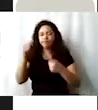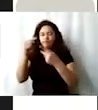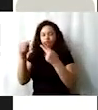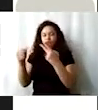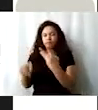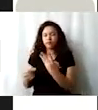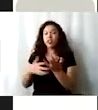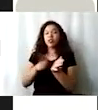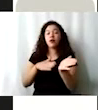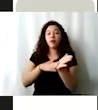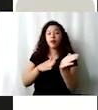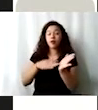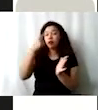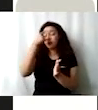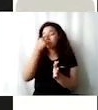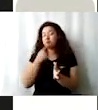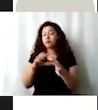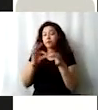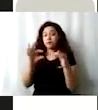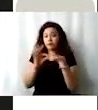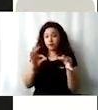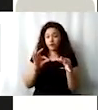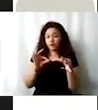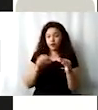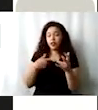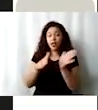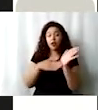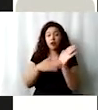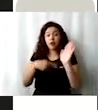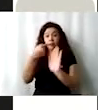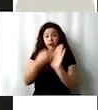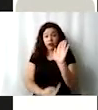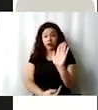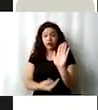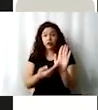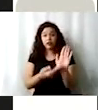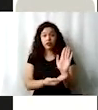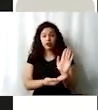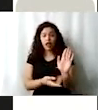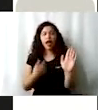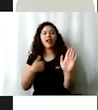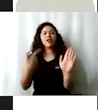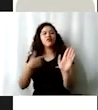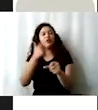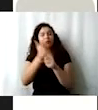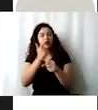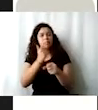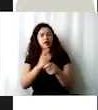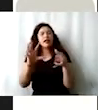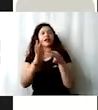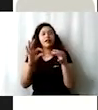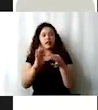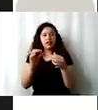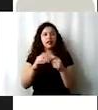la descripción vendría siendo ese documento que te va a permitir identificar, describir y